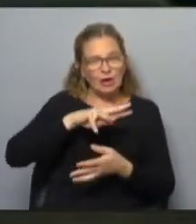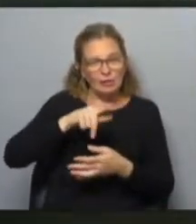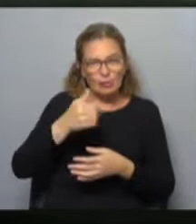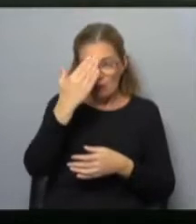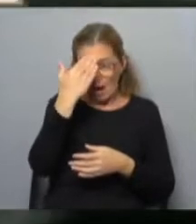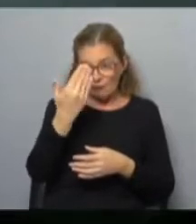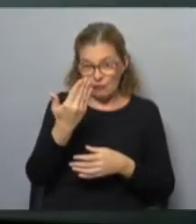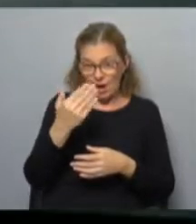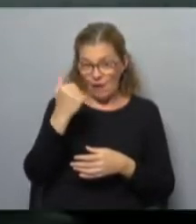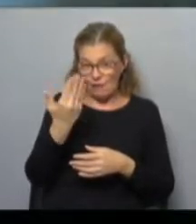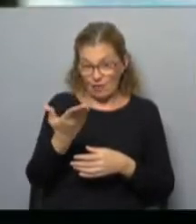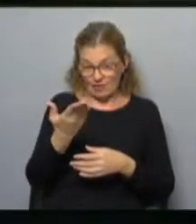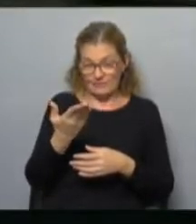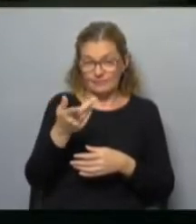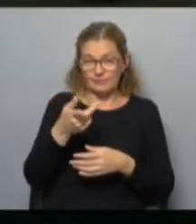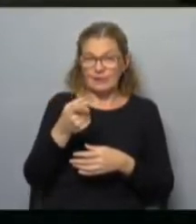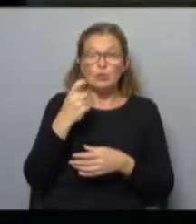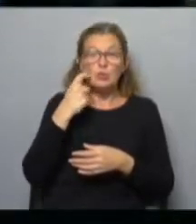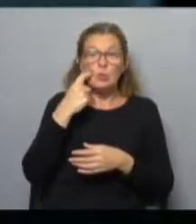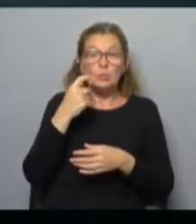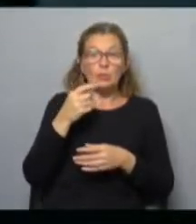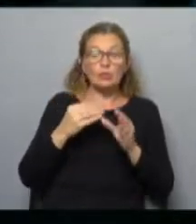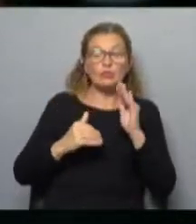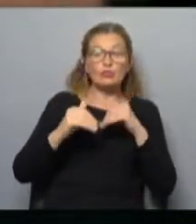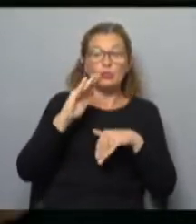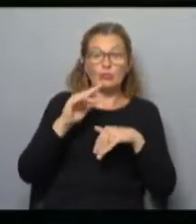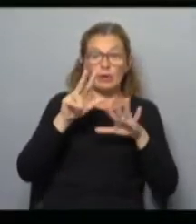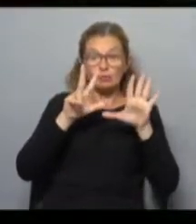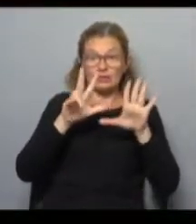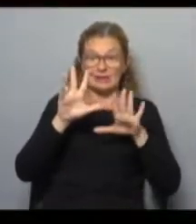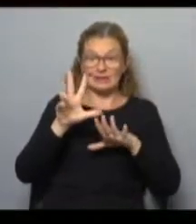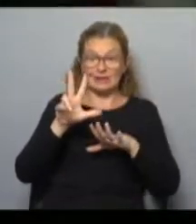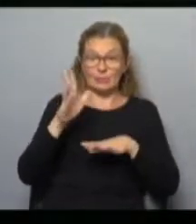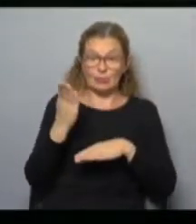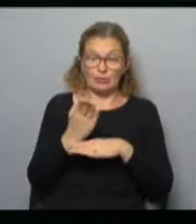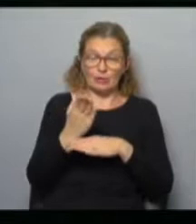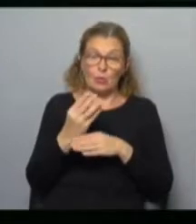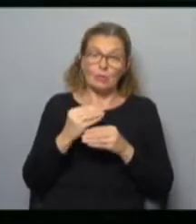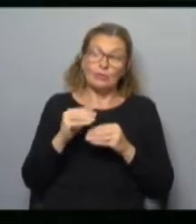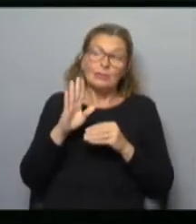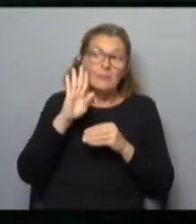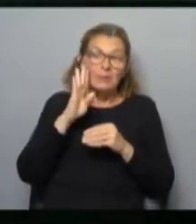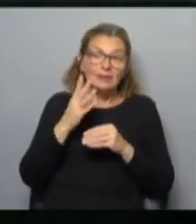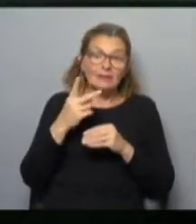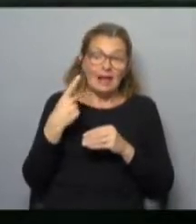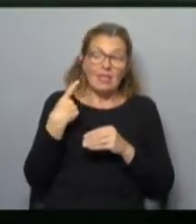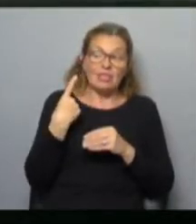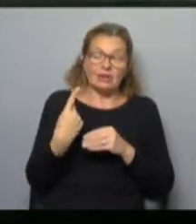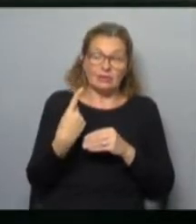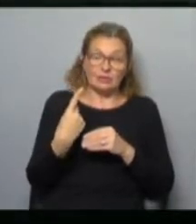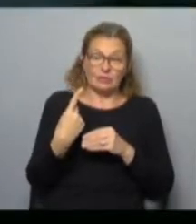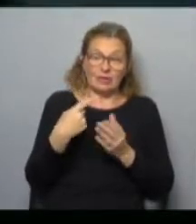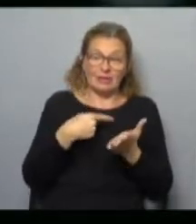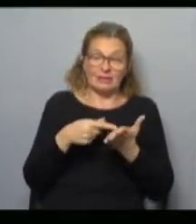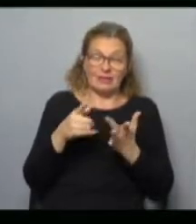afueras de los centros educativos. Esta cifra sube a 83% cuando se pasa a directores de